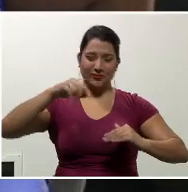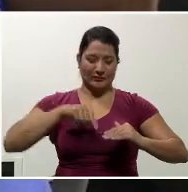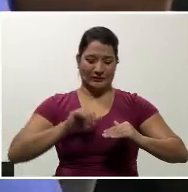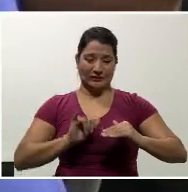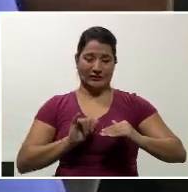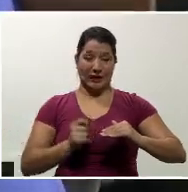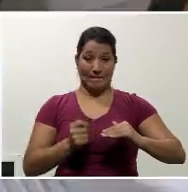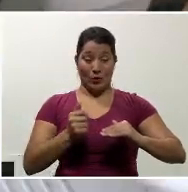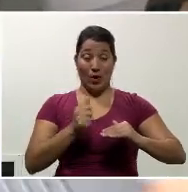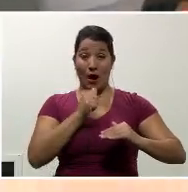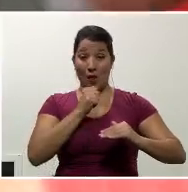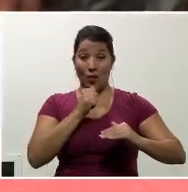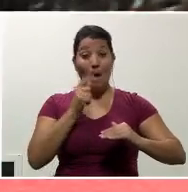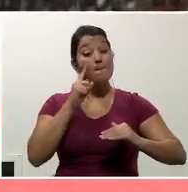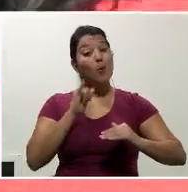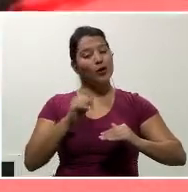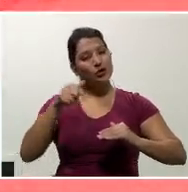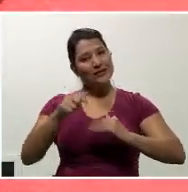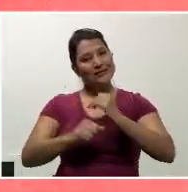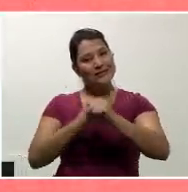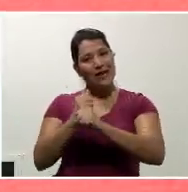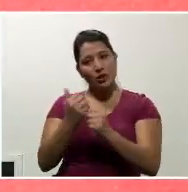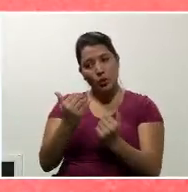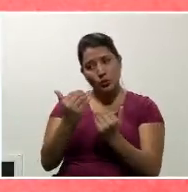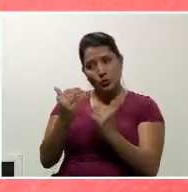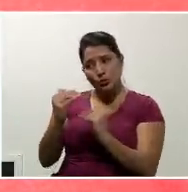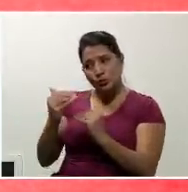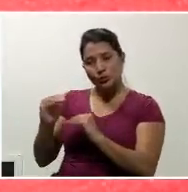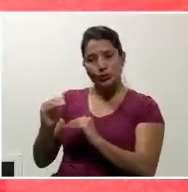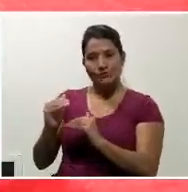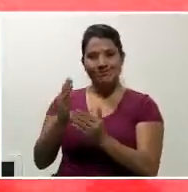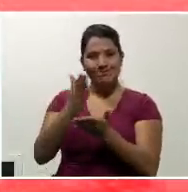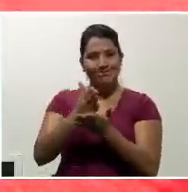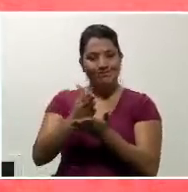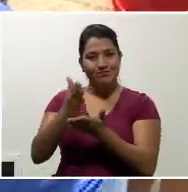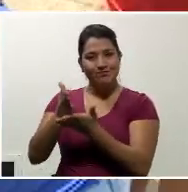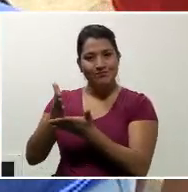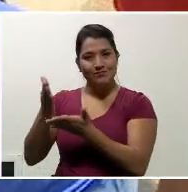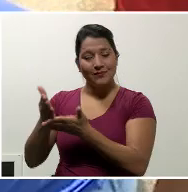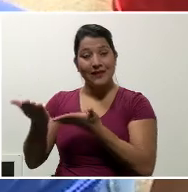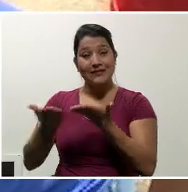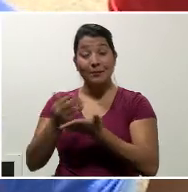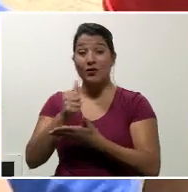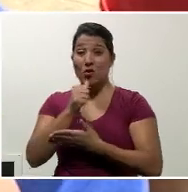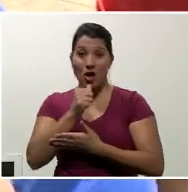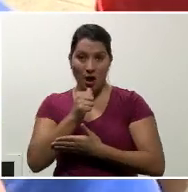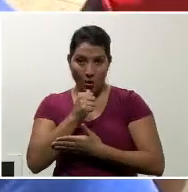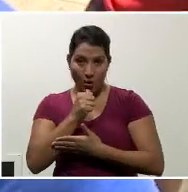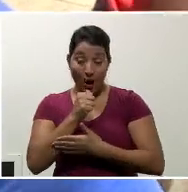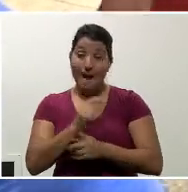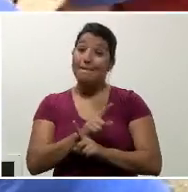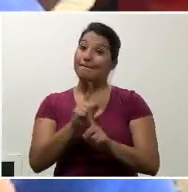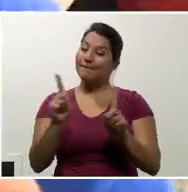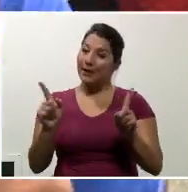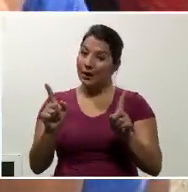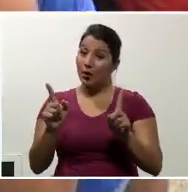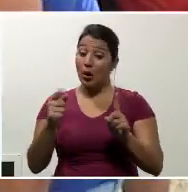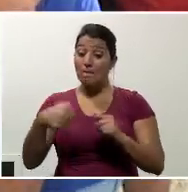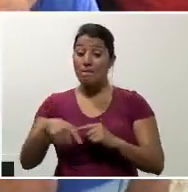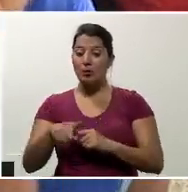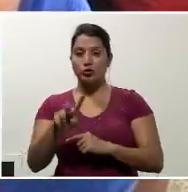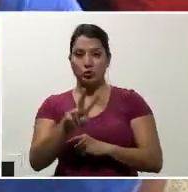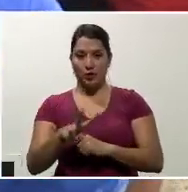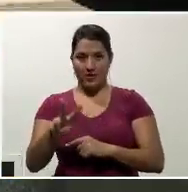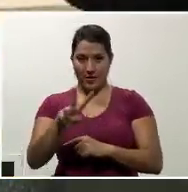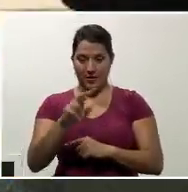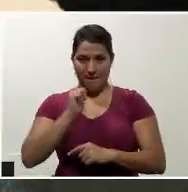Sin embargo, ante la alerta de la Organización Mundial de la Salud, la entidad anunciará este viernes 28 las medidas